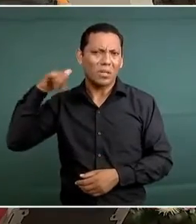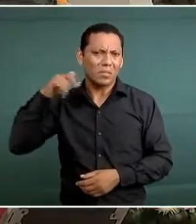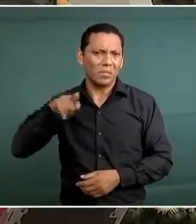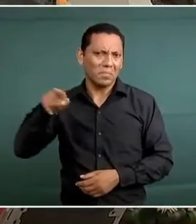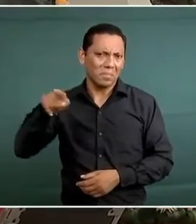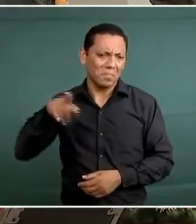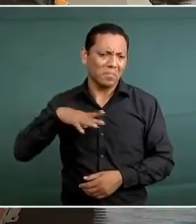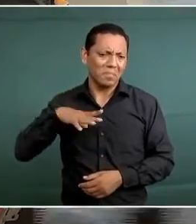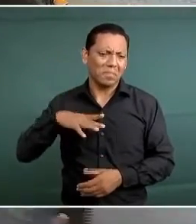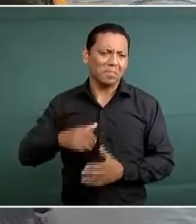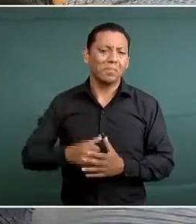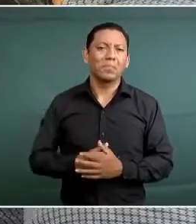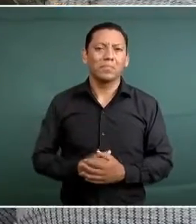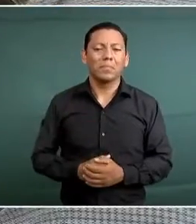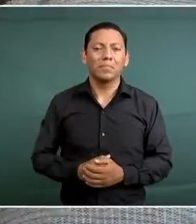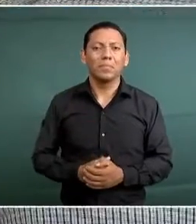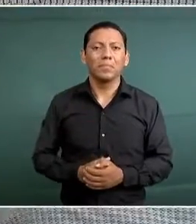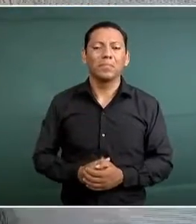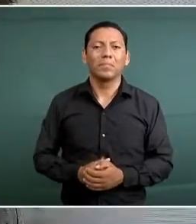porque